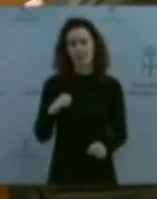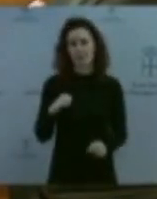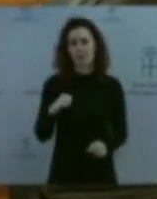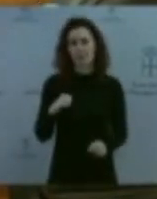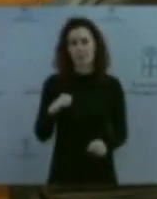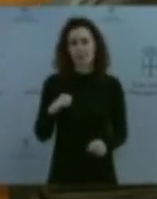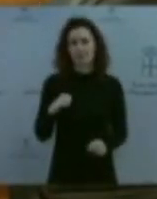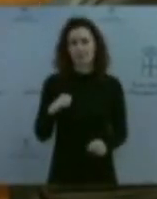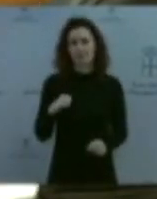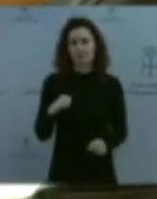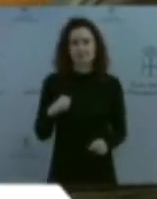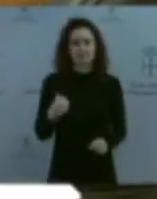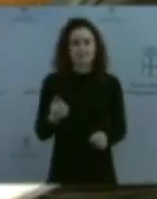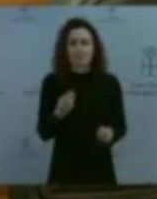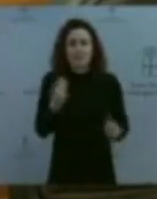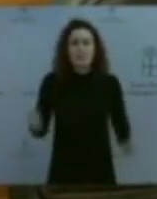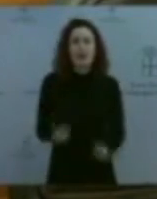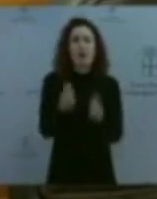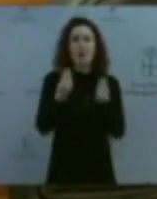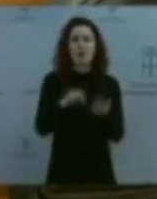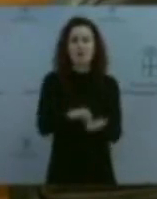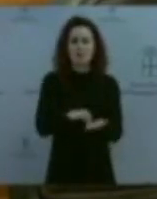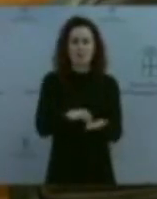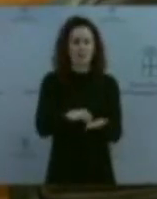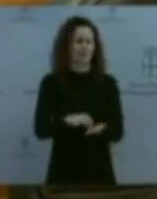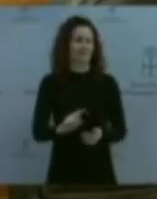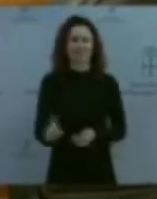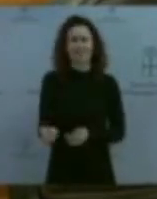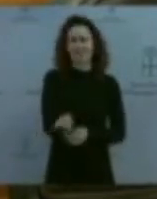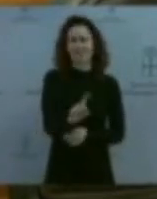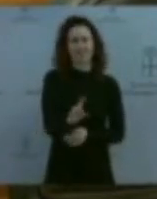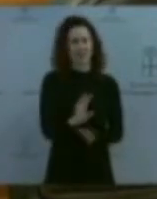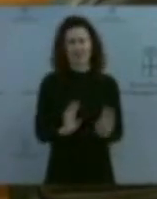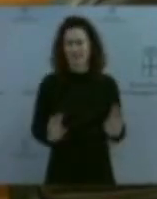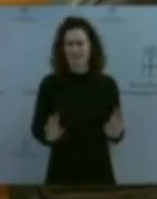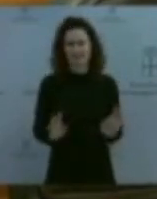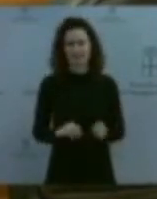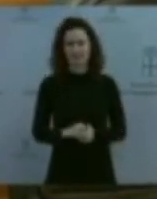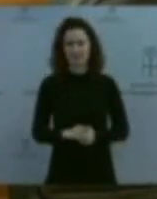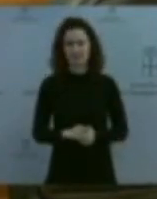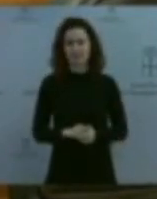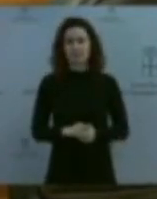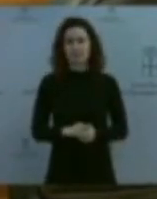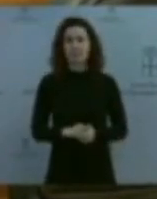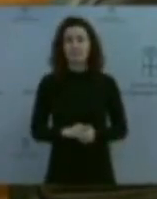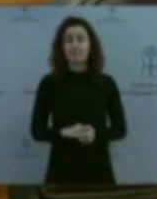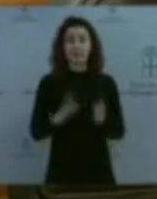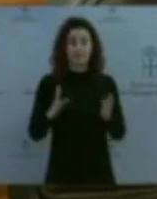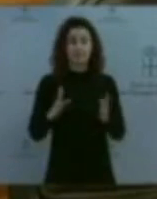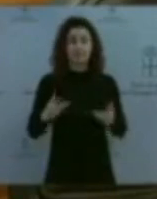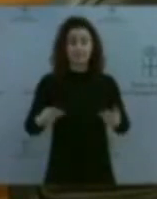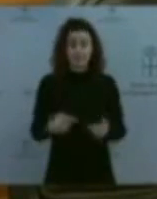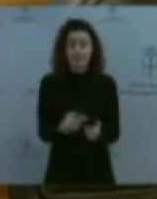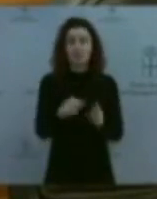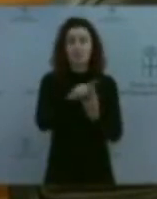el servicio prestado a la ciudadanía. Diseñar una agenda de recortes, bien sea mediante ajustes directos, por externalización